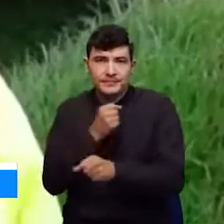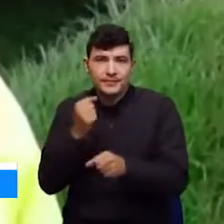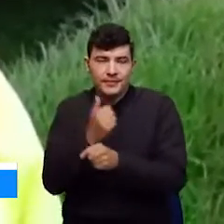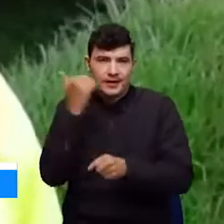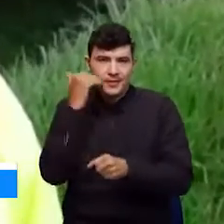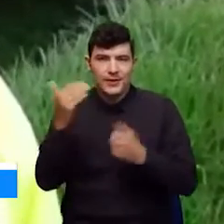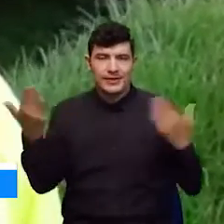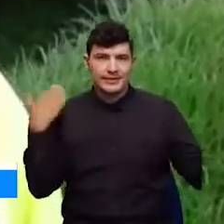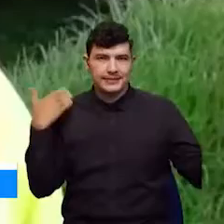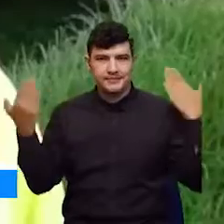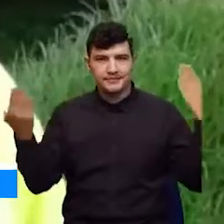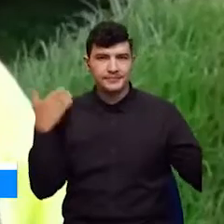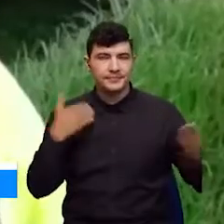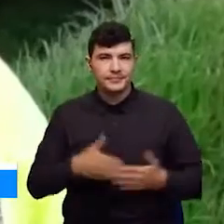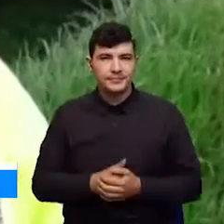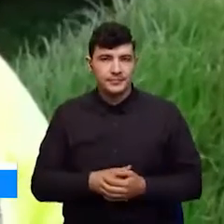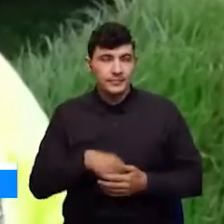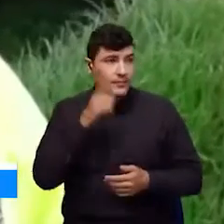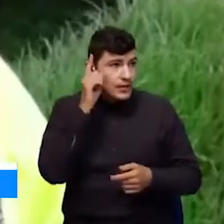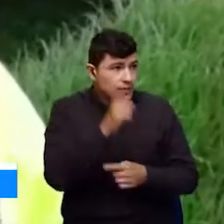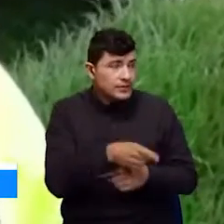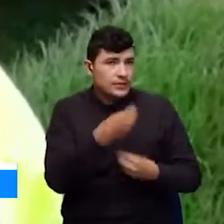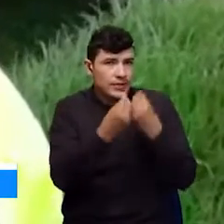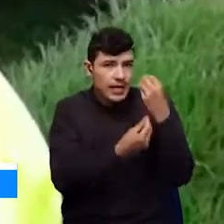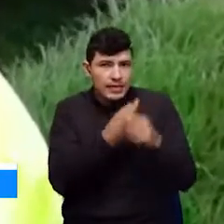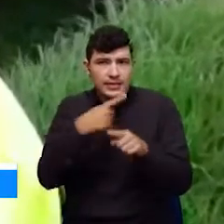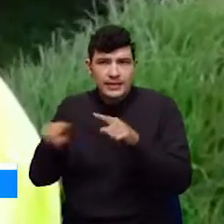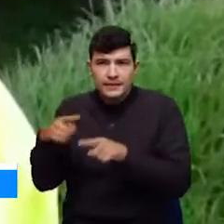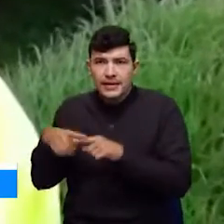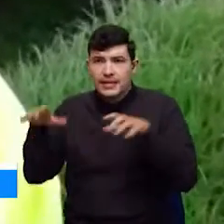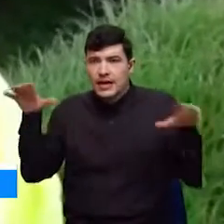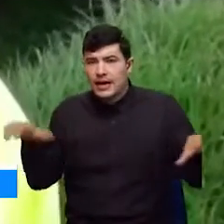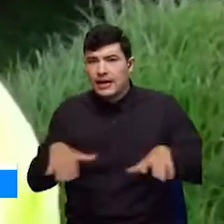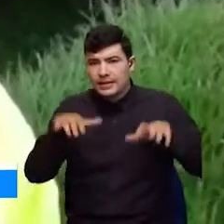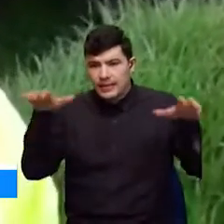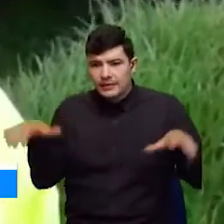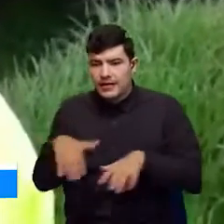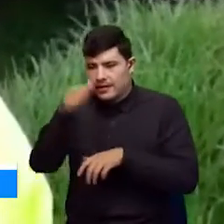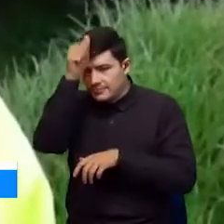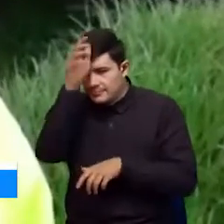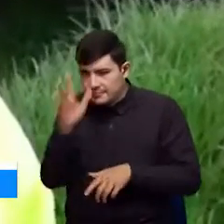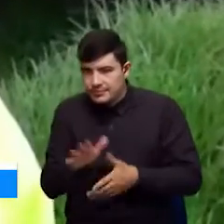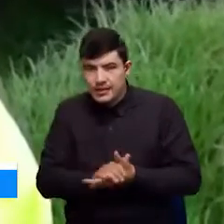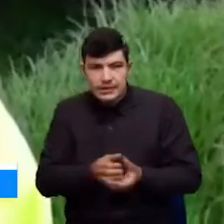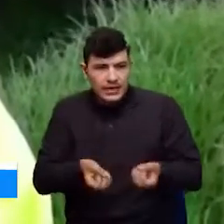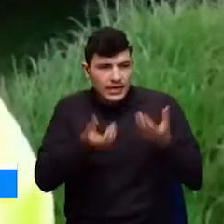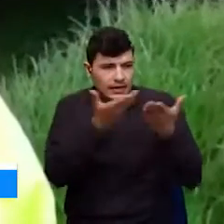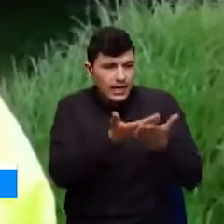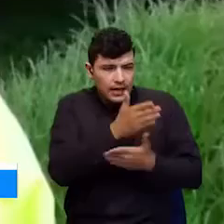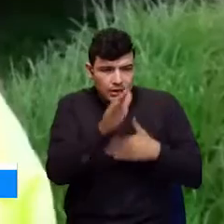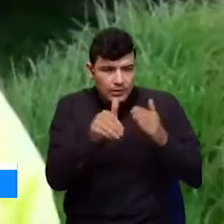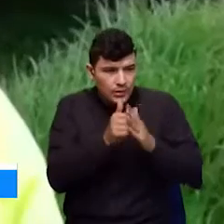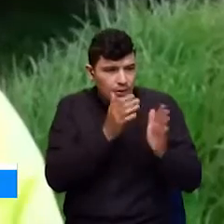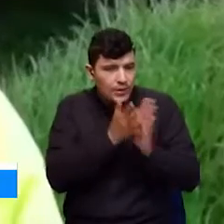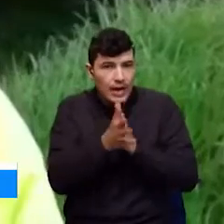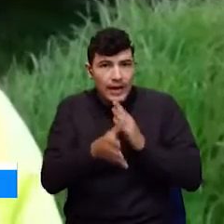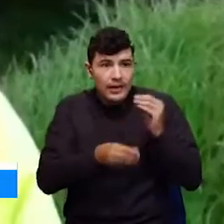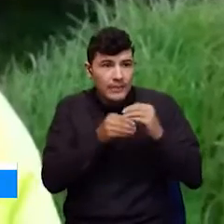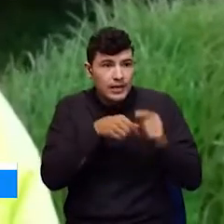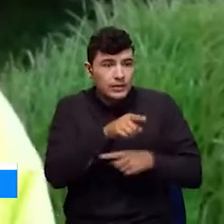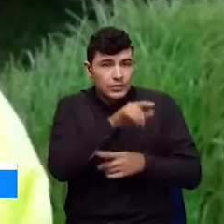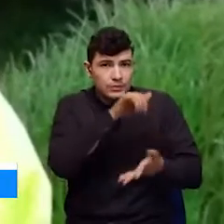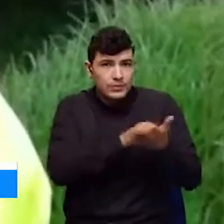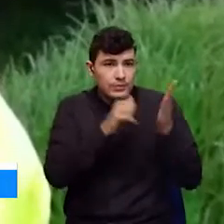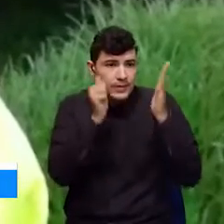campesina, donde se realizaron actividades lúdicas, se entregaron detalles y asimismo con material